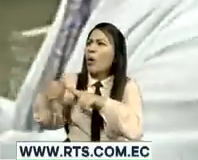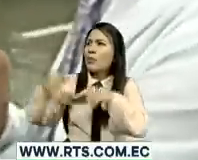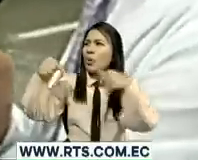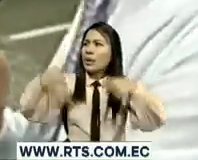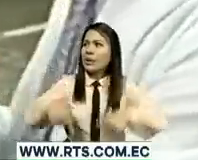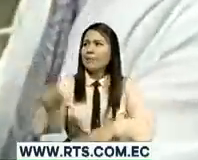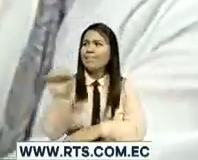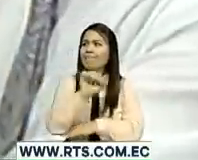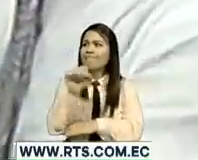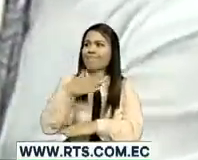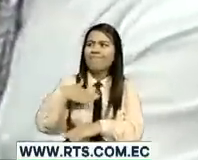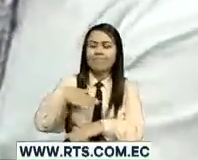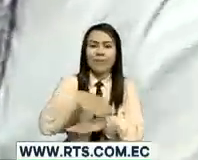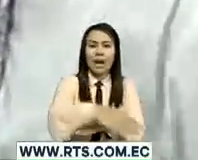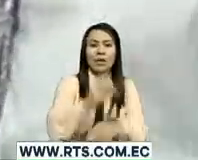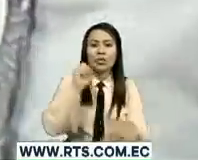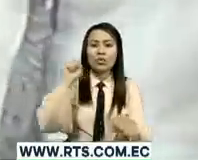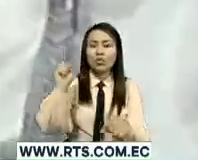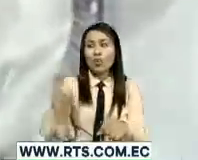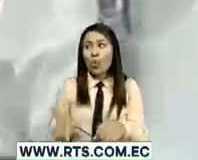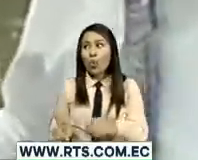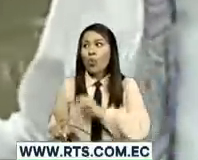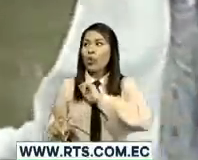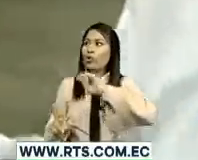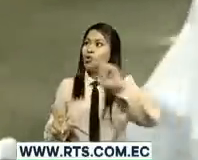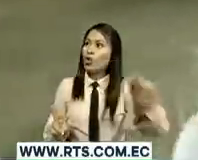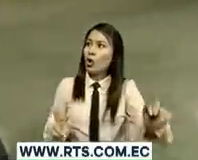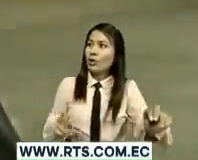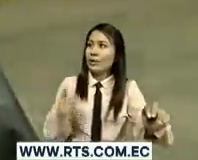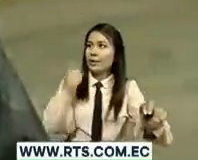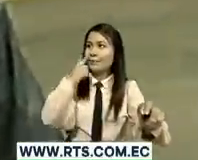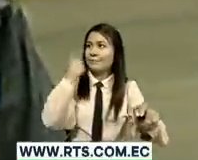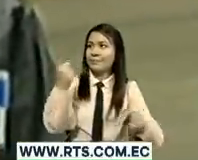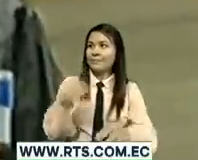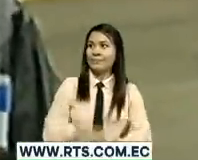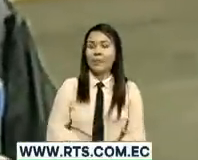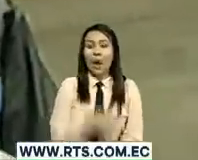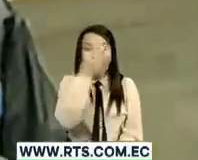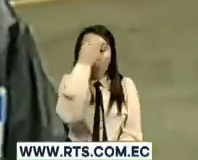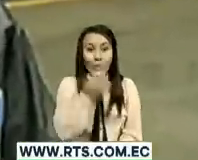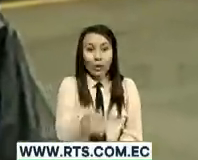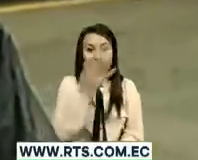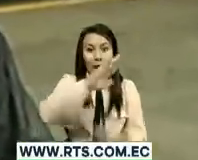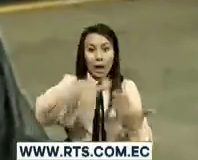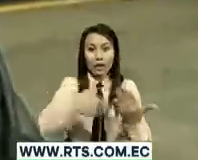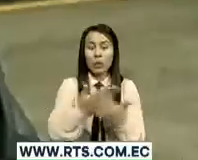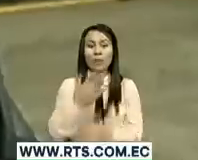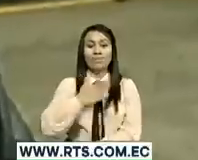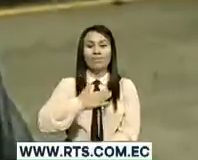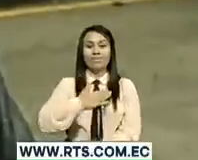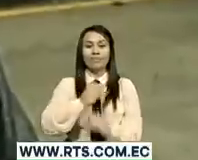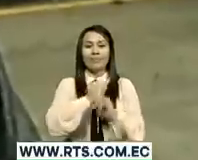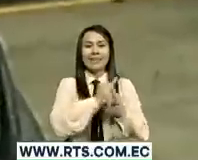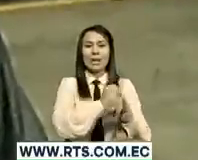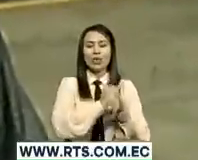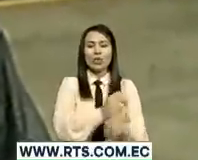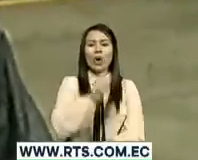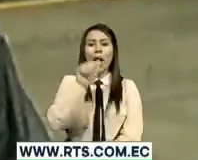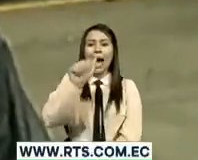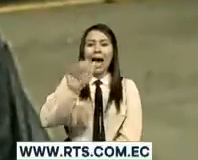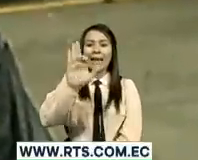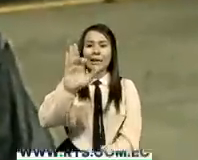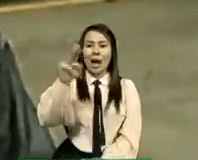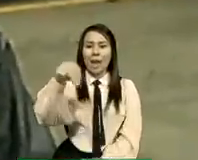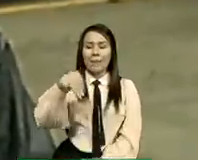dirijan del sur al norte de Guayaquil? Buenos días, licenciado. Buenos días, amable escucha. Bueno, la ATM ha preparado esta nueva ruta